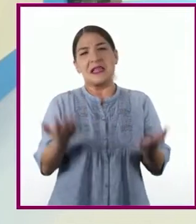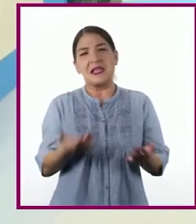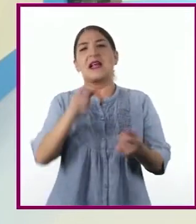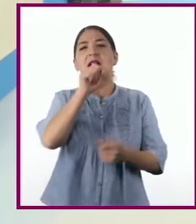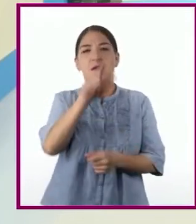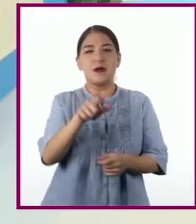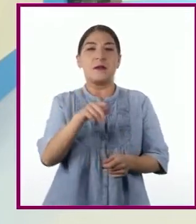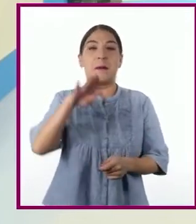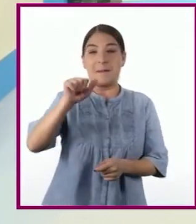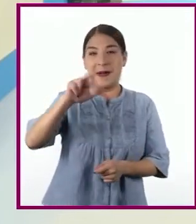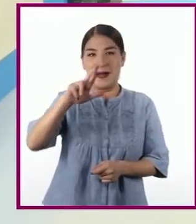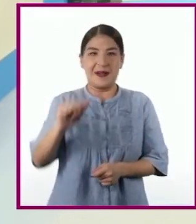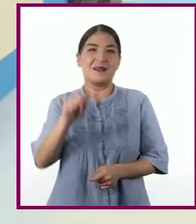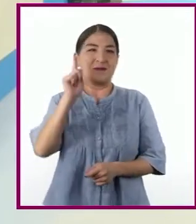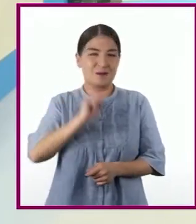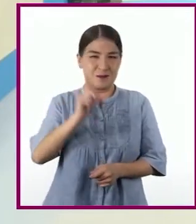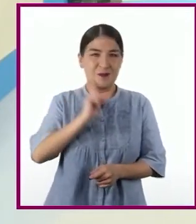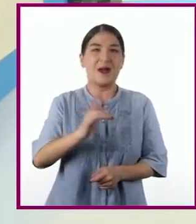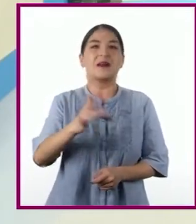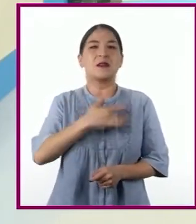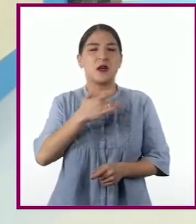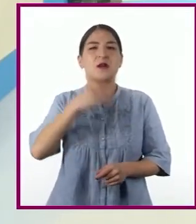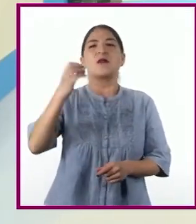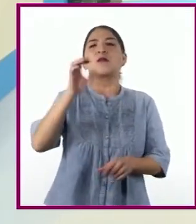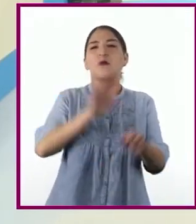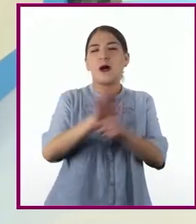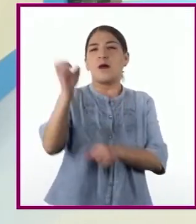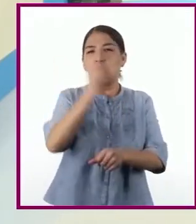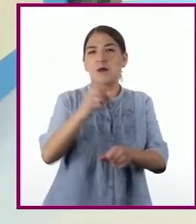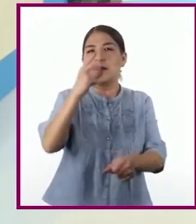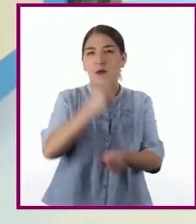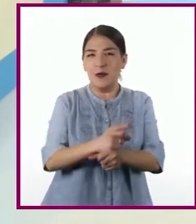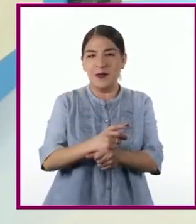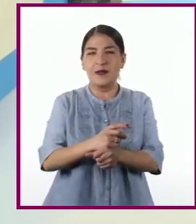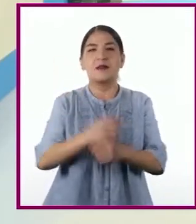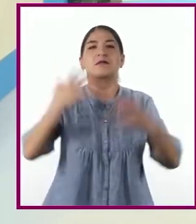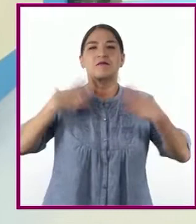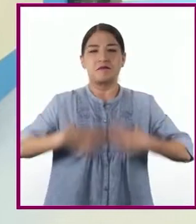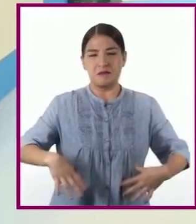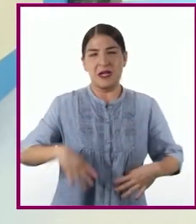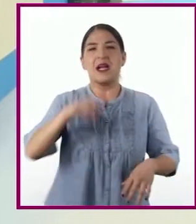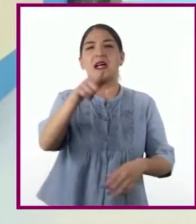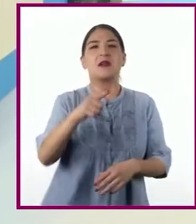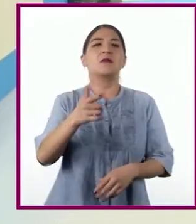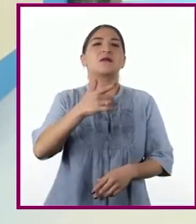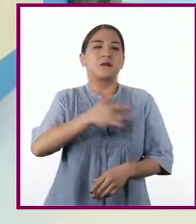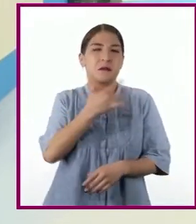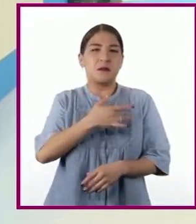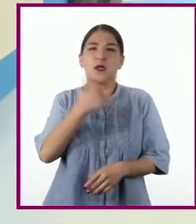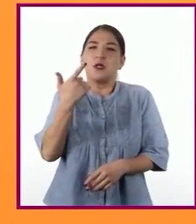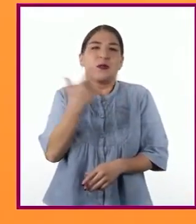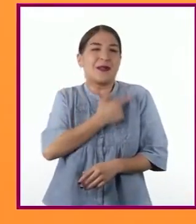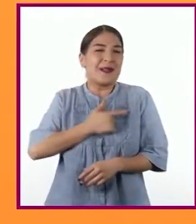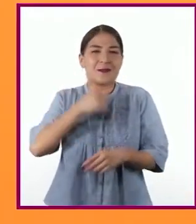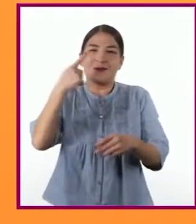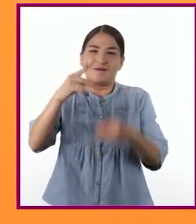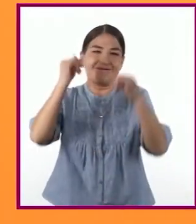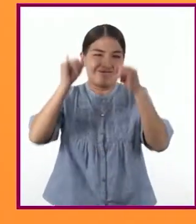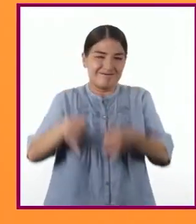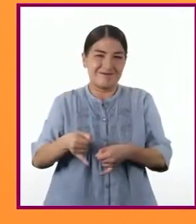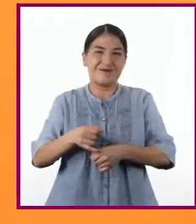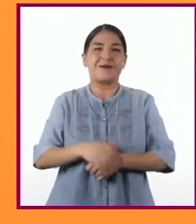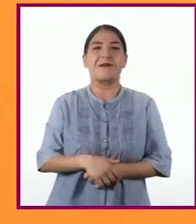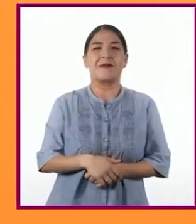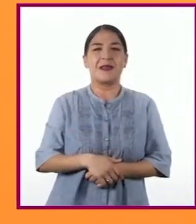que Mara podría tener la opción de portar la vestimenta que es parte de su identidad.